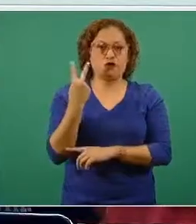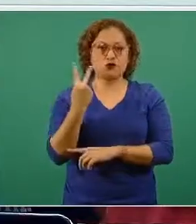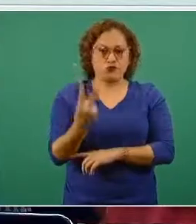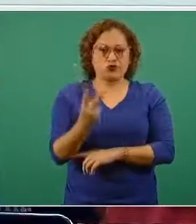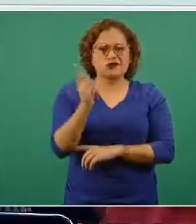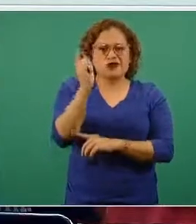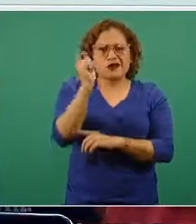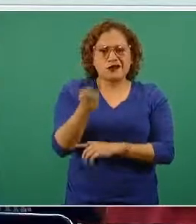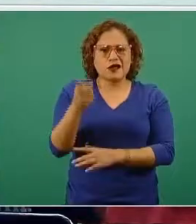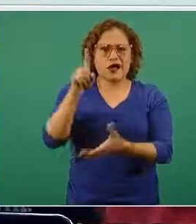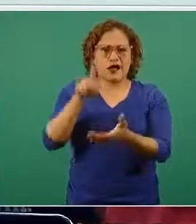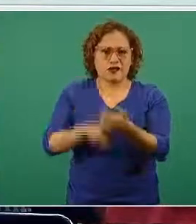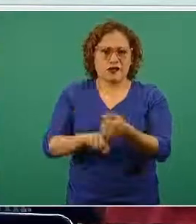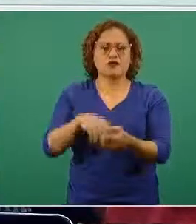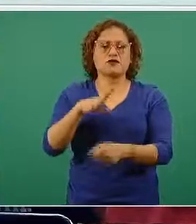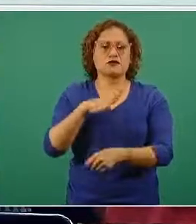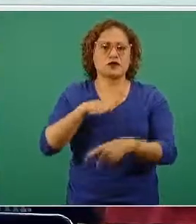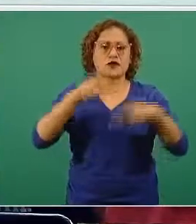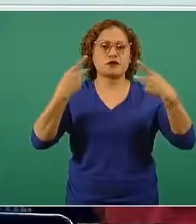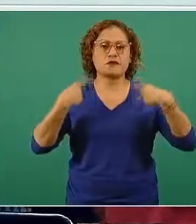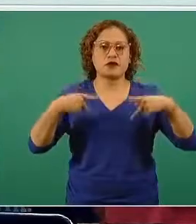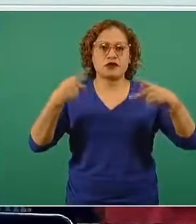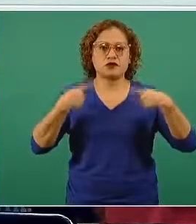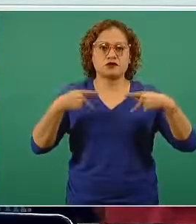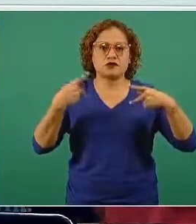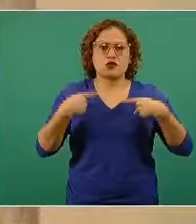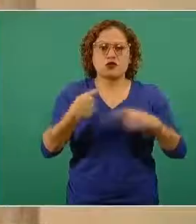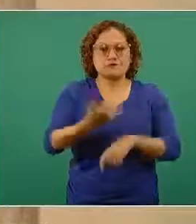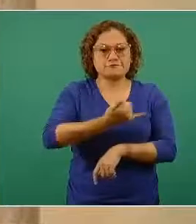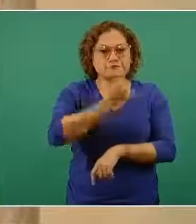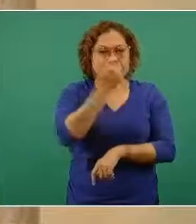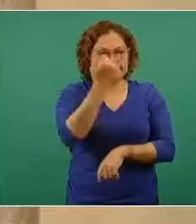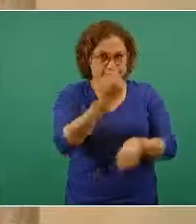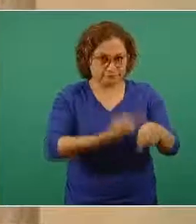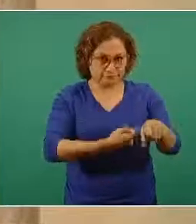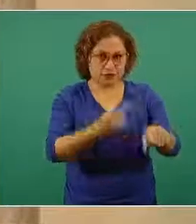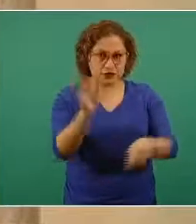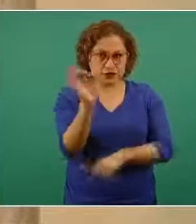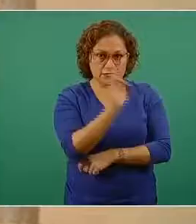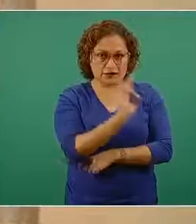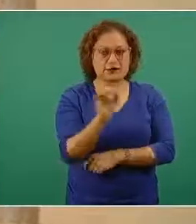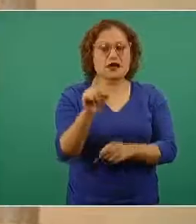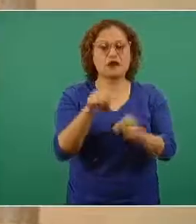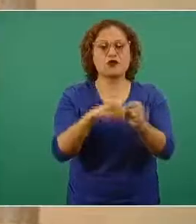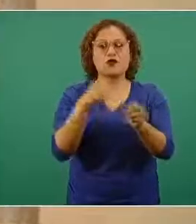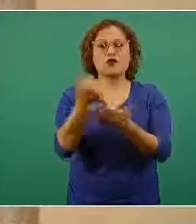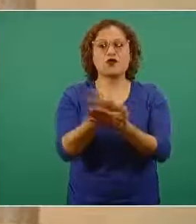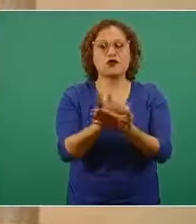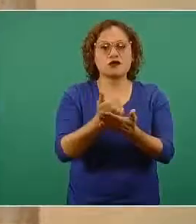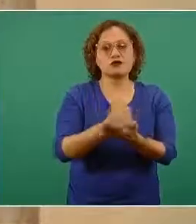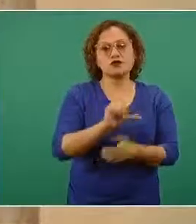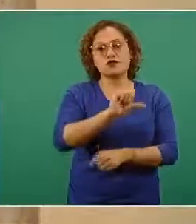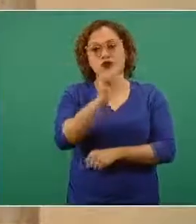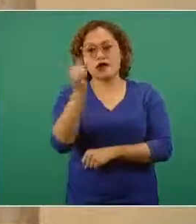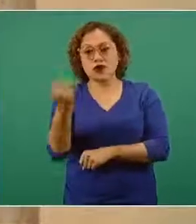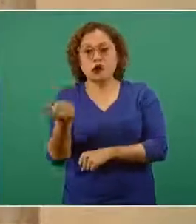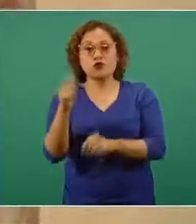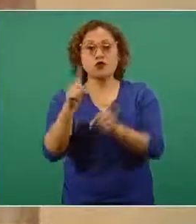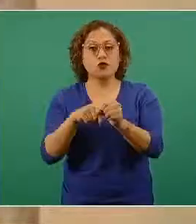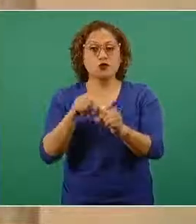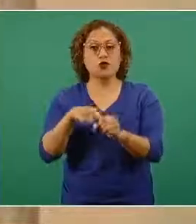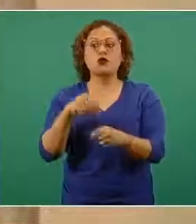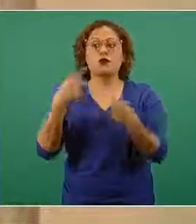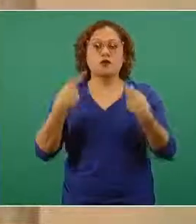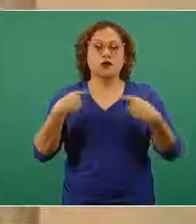son los casos estimados en color azul y las personas recuperadas. Estos casos